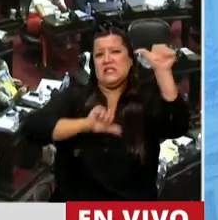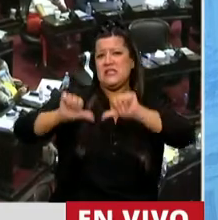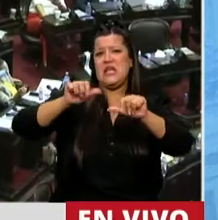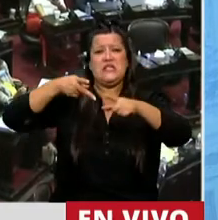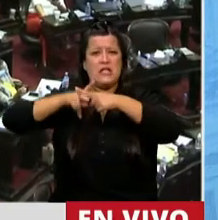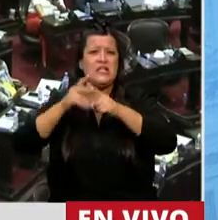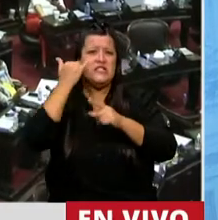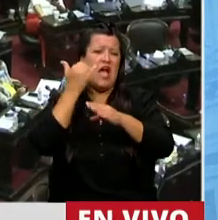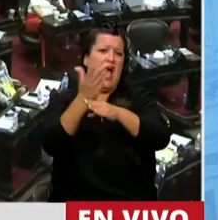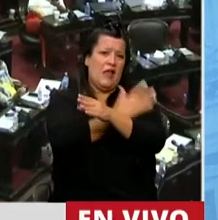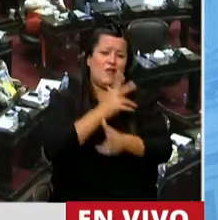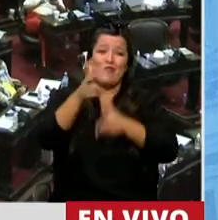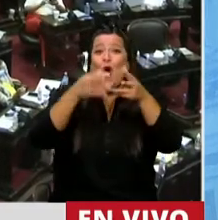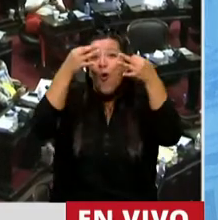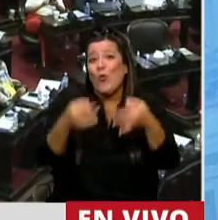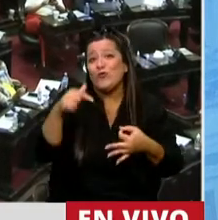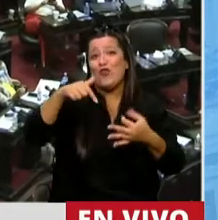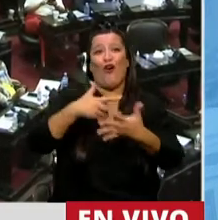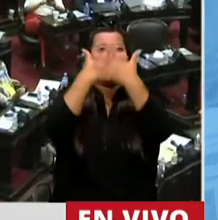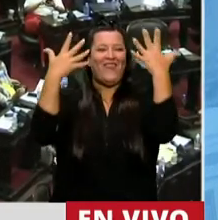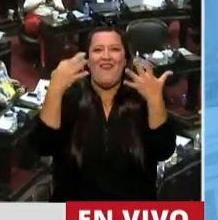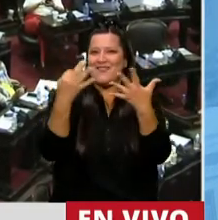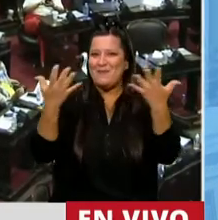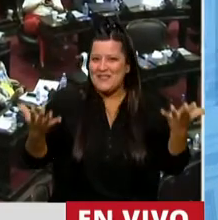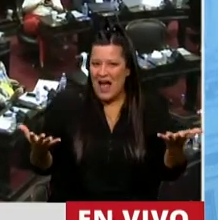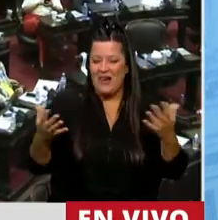estamos discutiendo justo en un día muy especial,